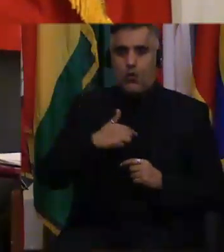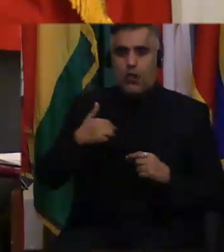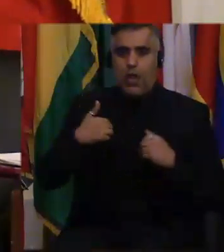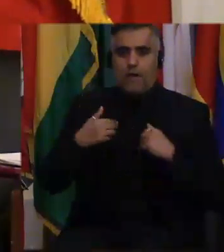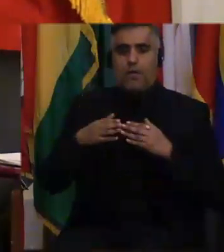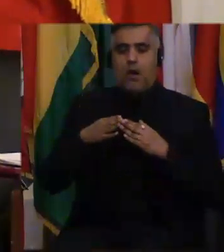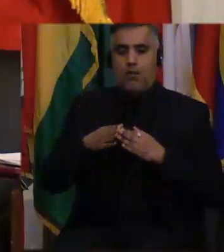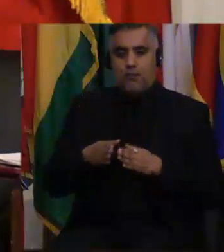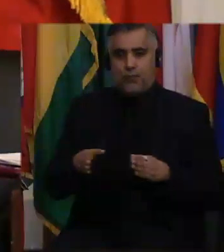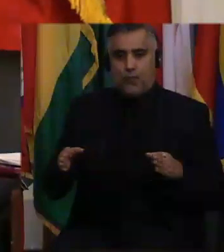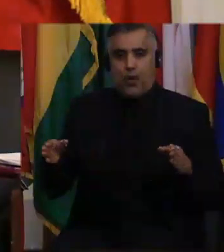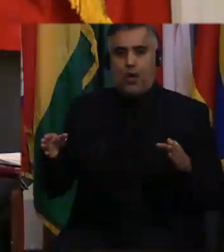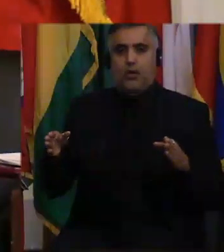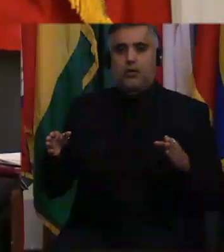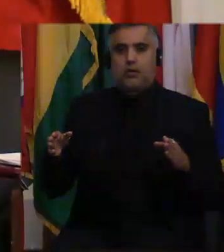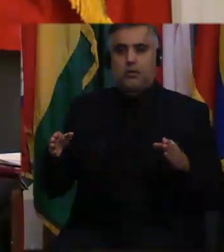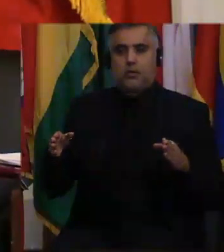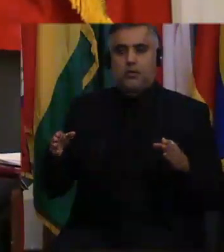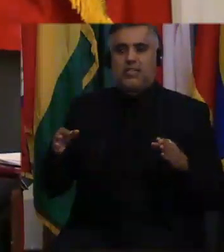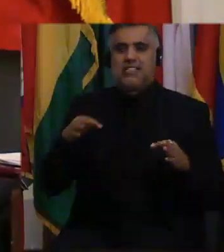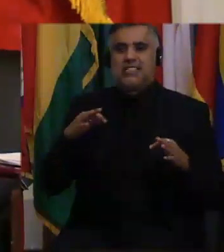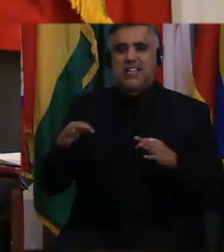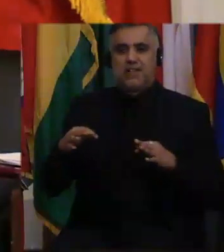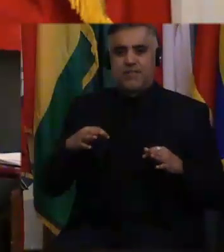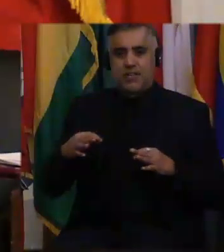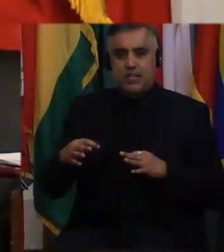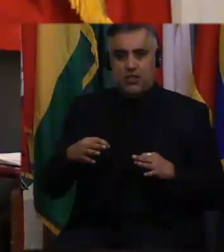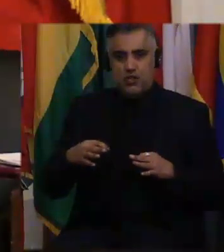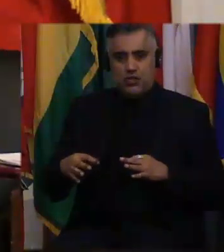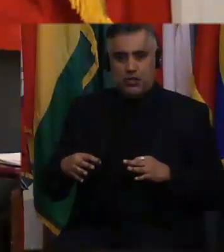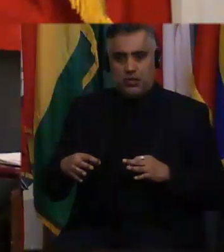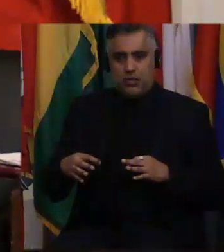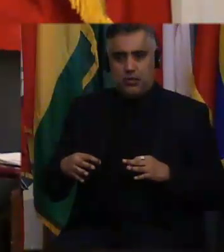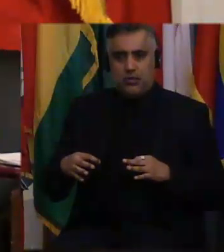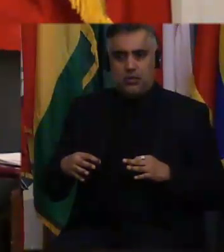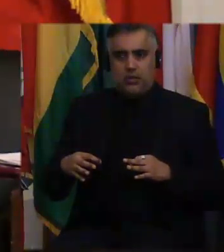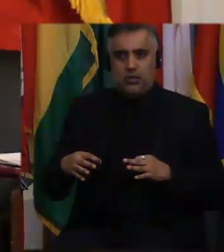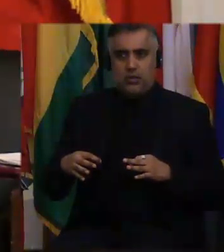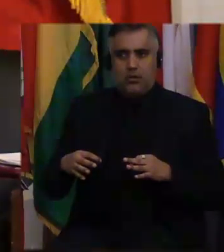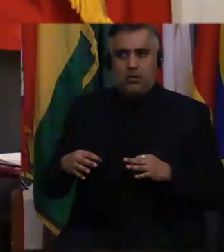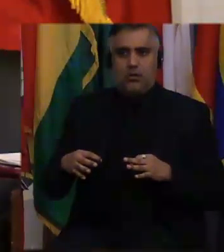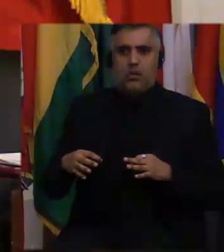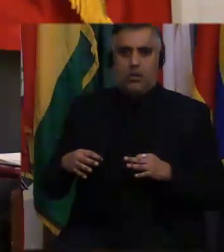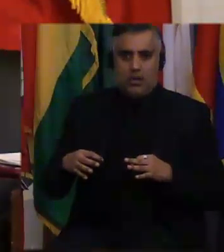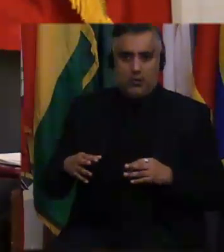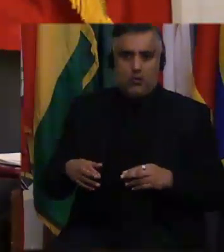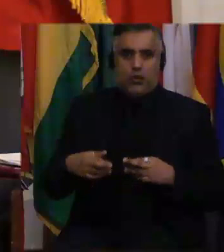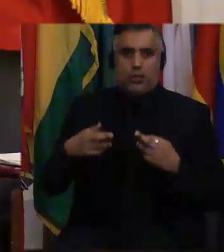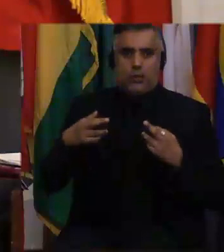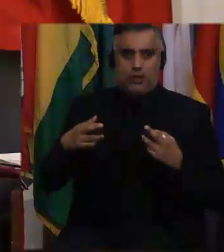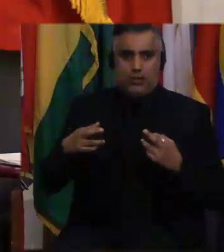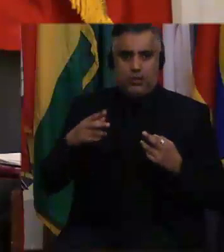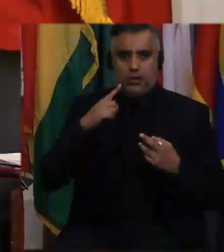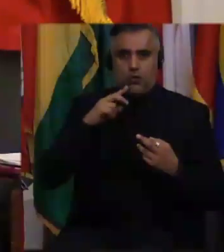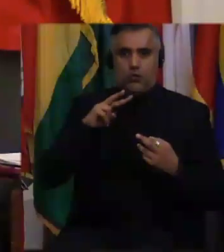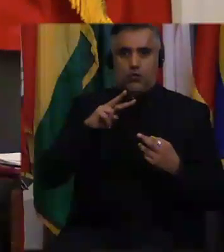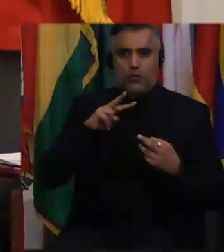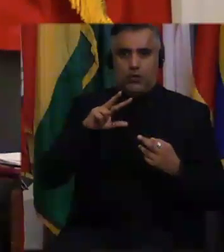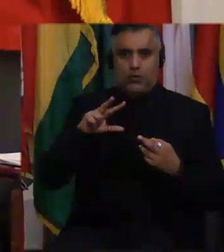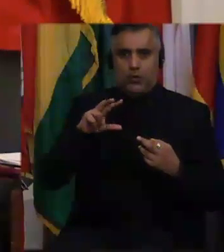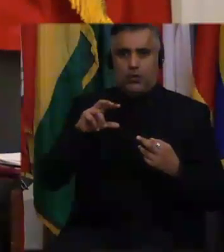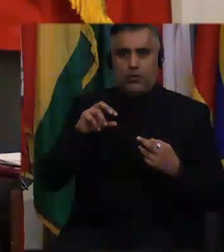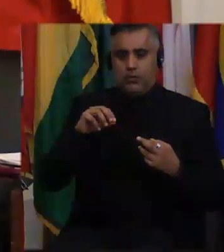espectro que debería cumplir esa ley de acuerdo con la recomendación 23 de la CEDAW, porque cuando hablamos